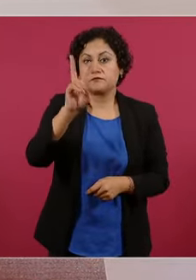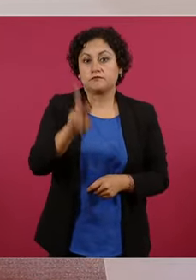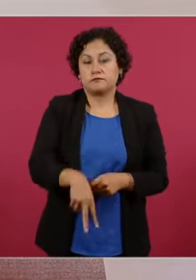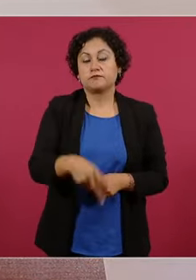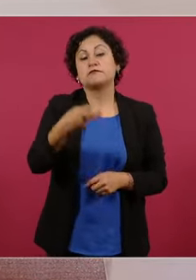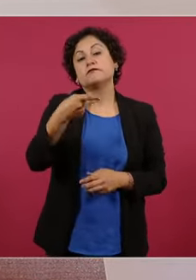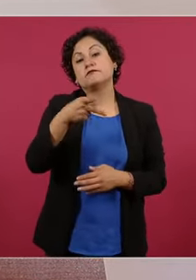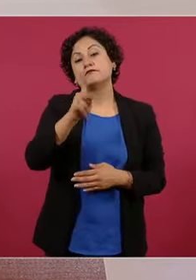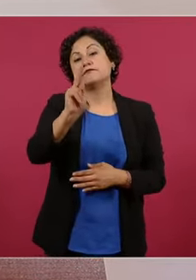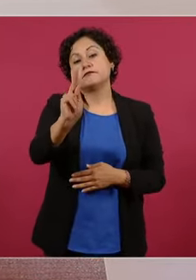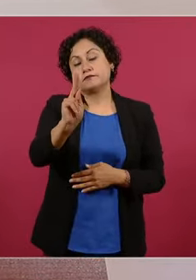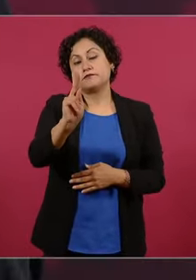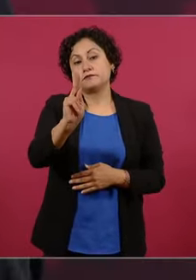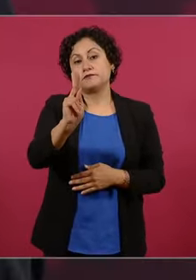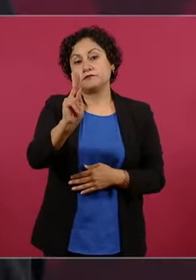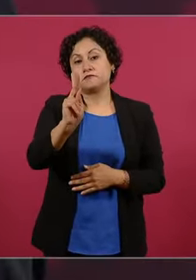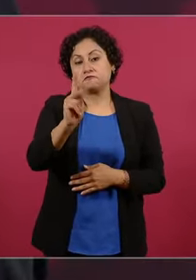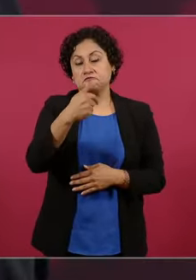apoyo